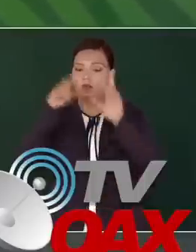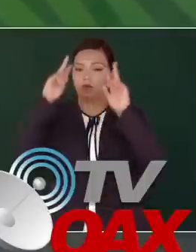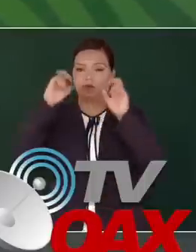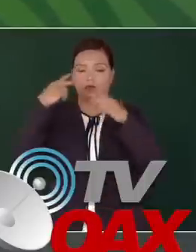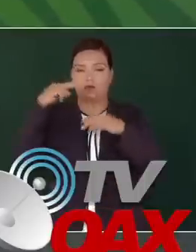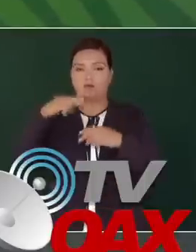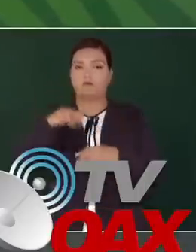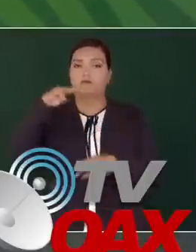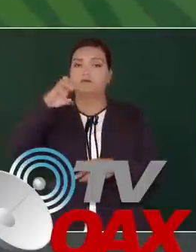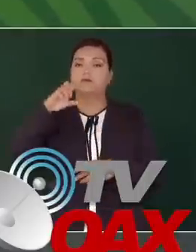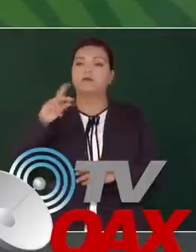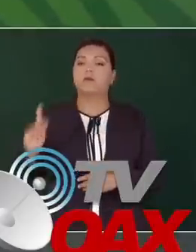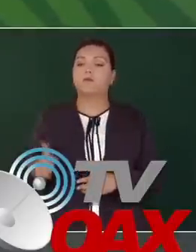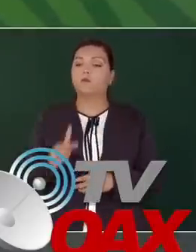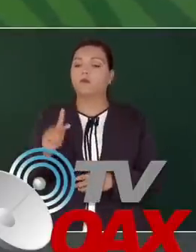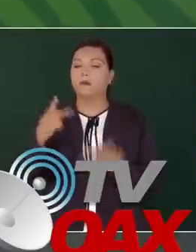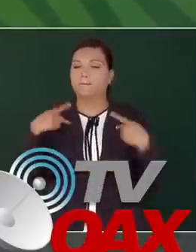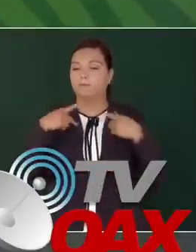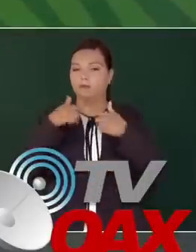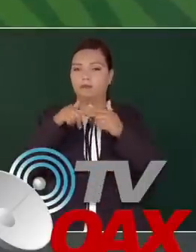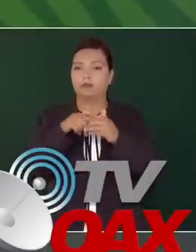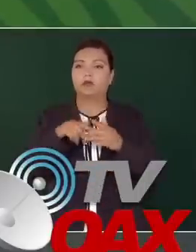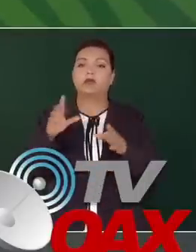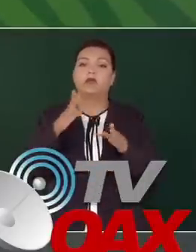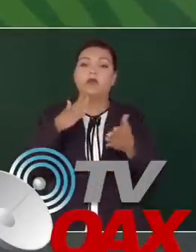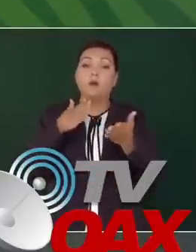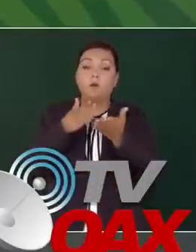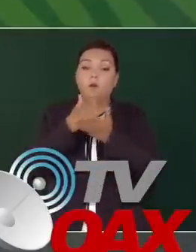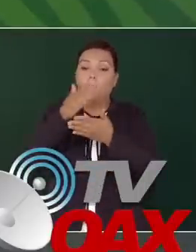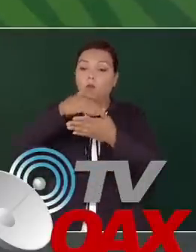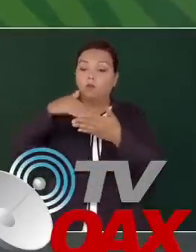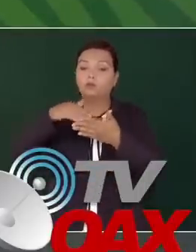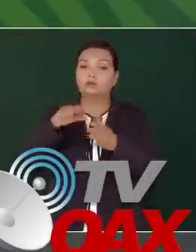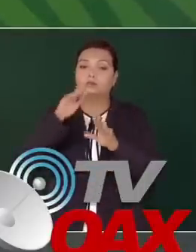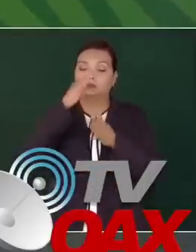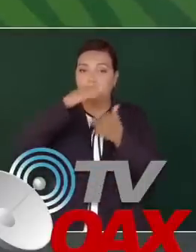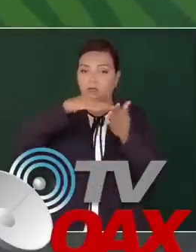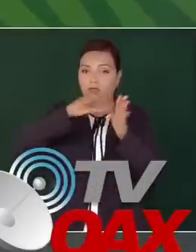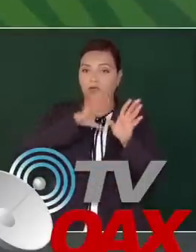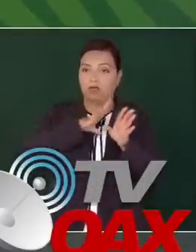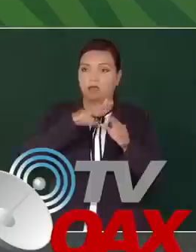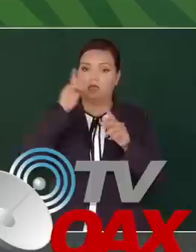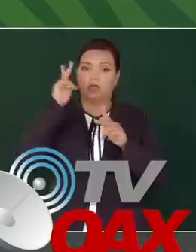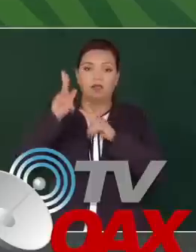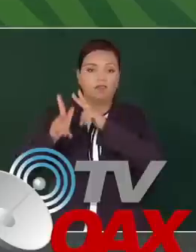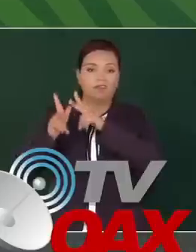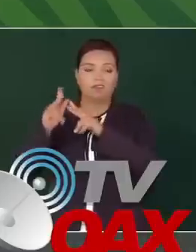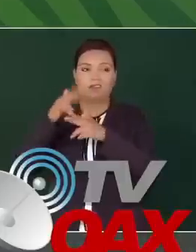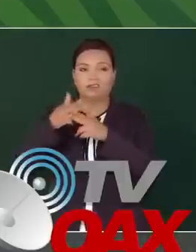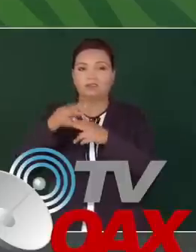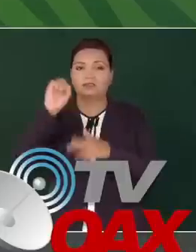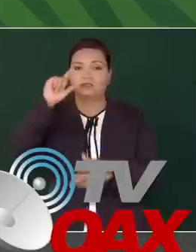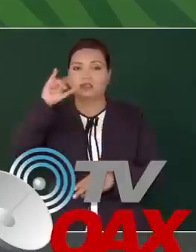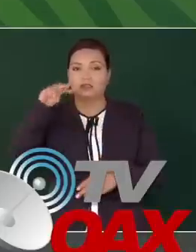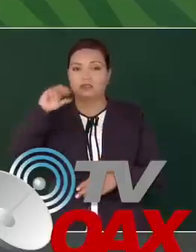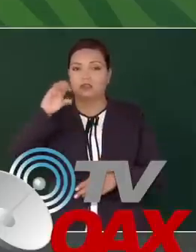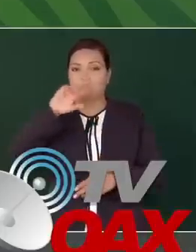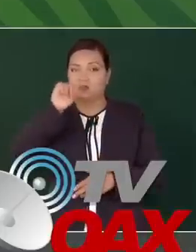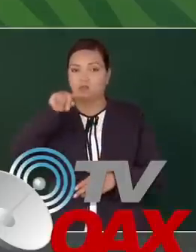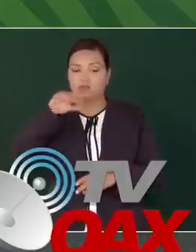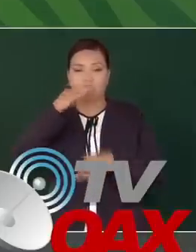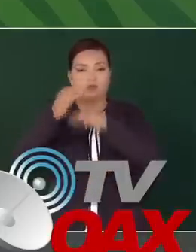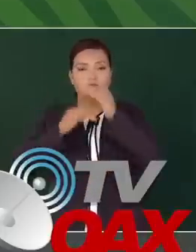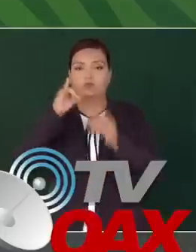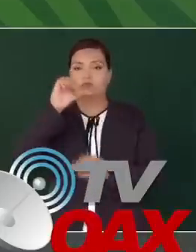este pueblo, es un cruce. De aquí para acá va el tren a Salina Cruz, es todo el